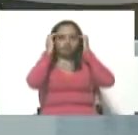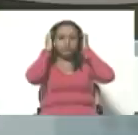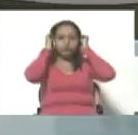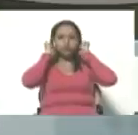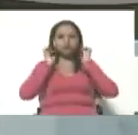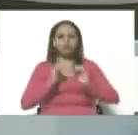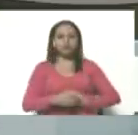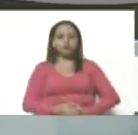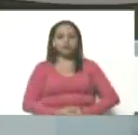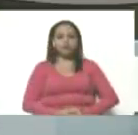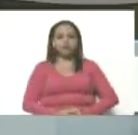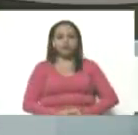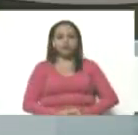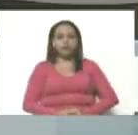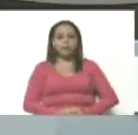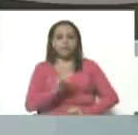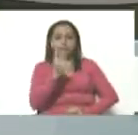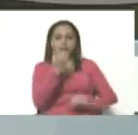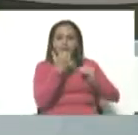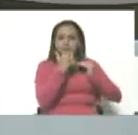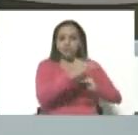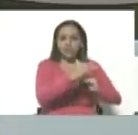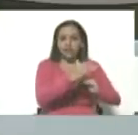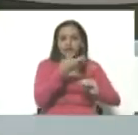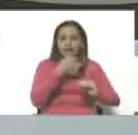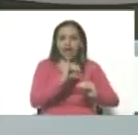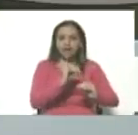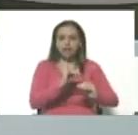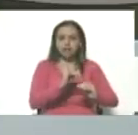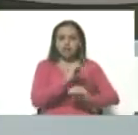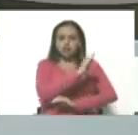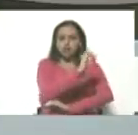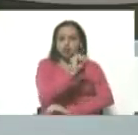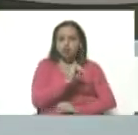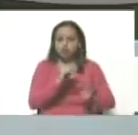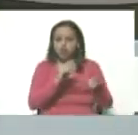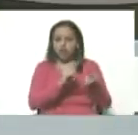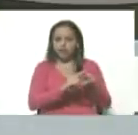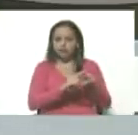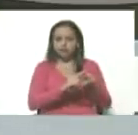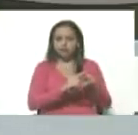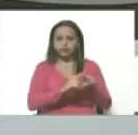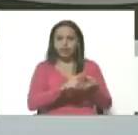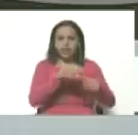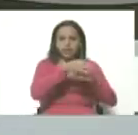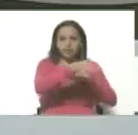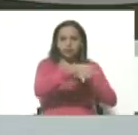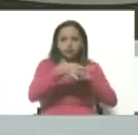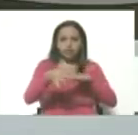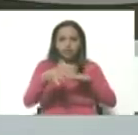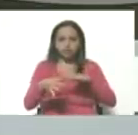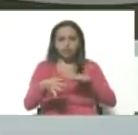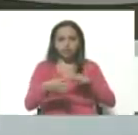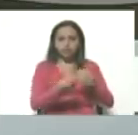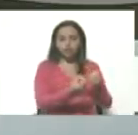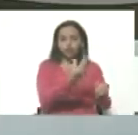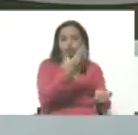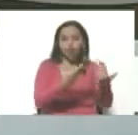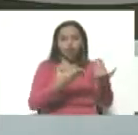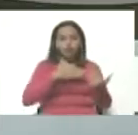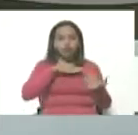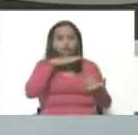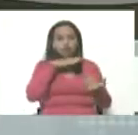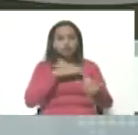niveles. En el primer nivel está el Estado Zulia y los municipios de focos,